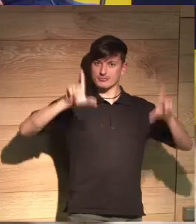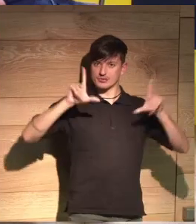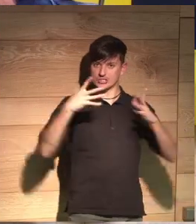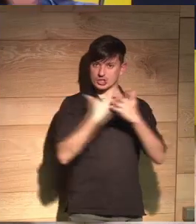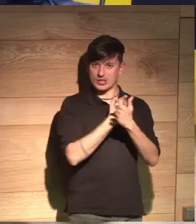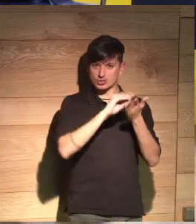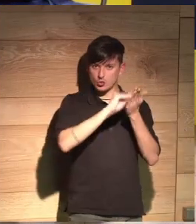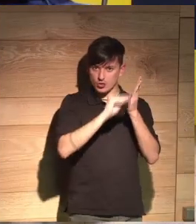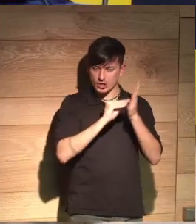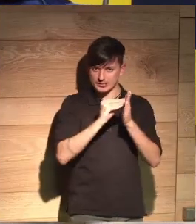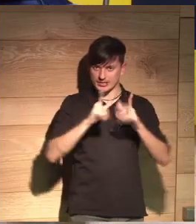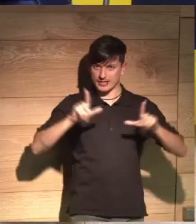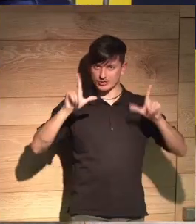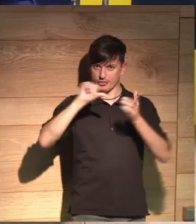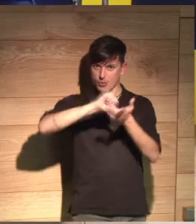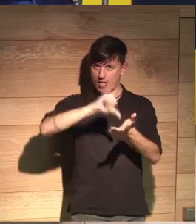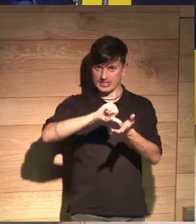louis